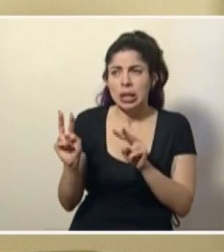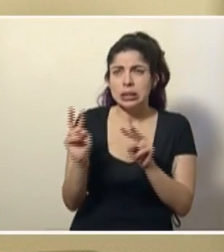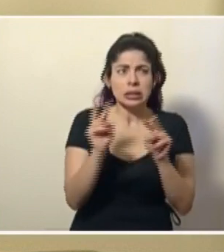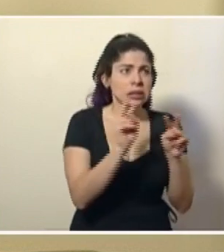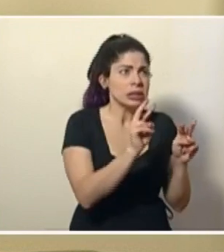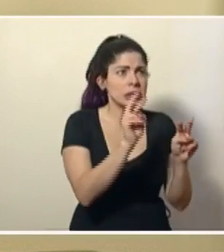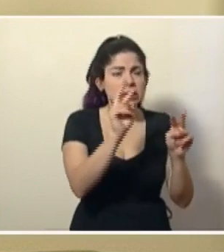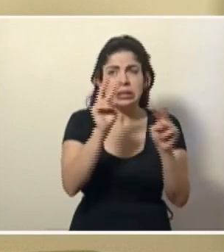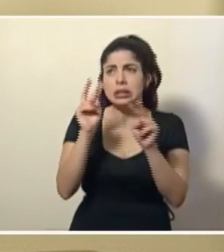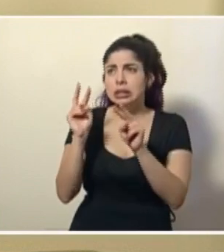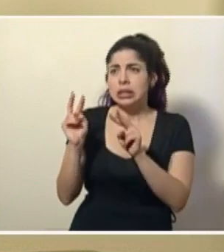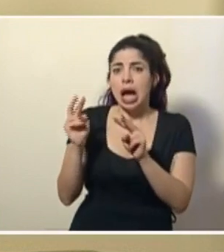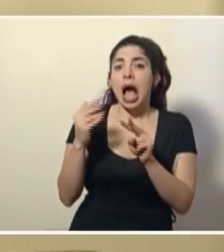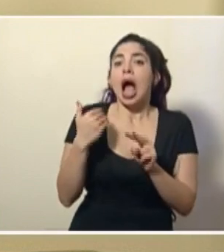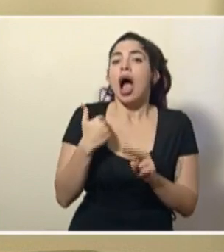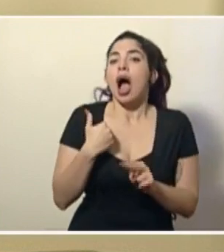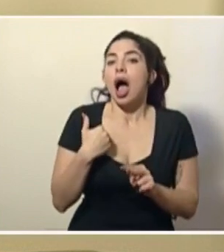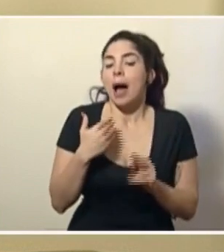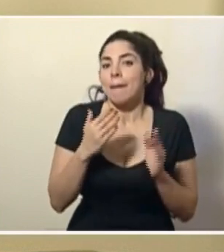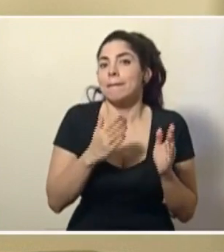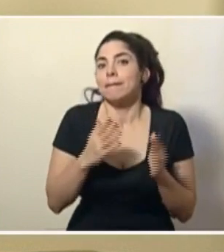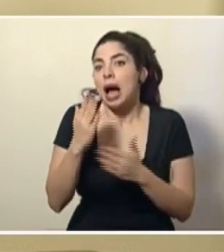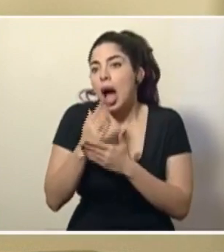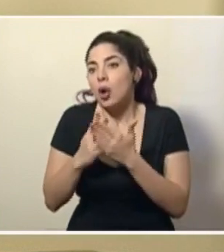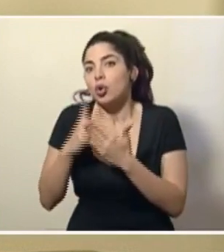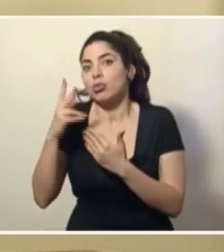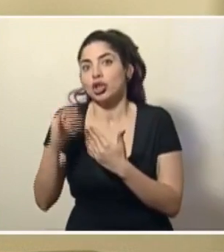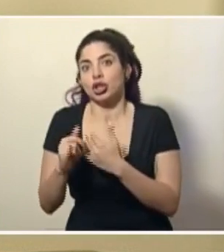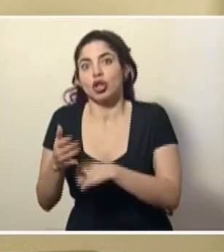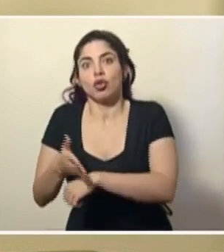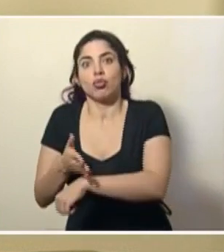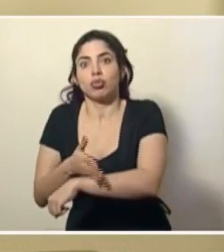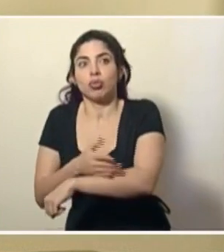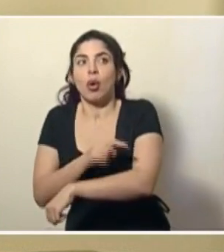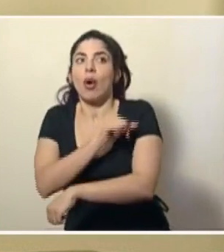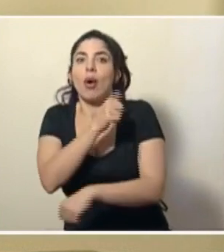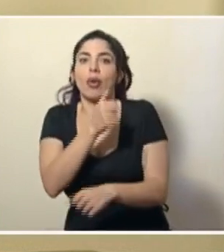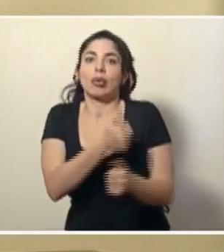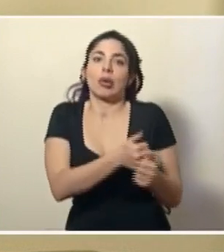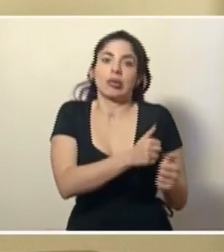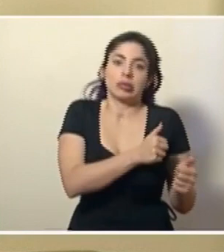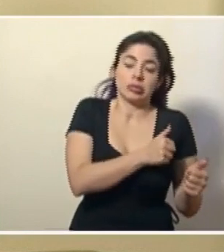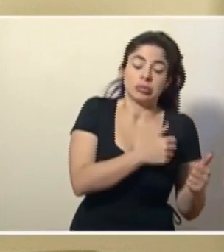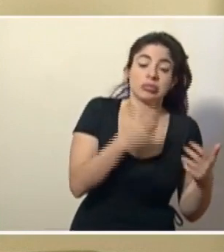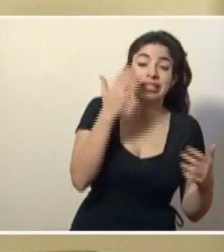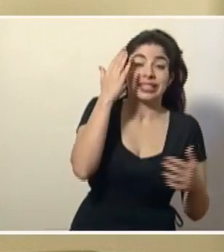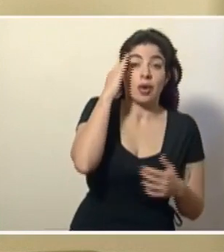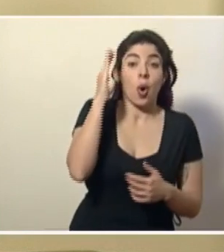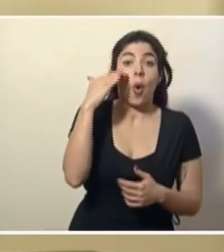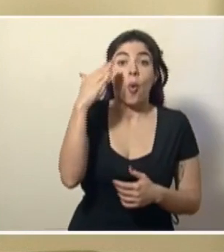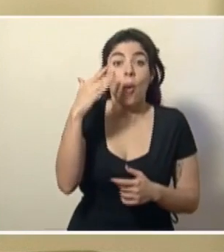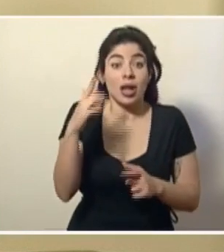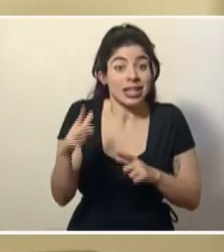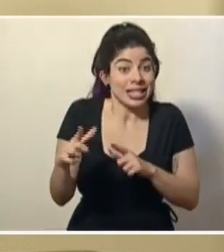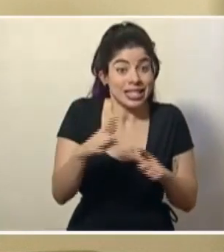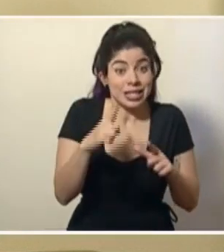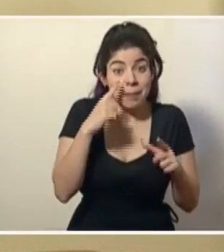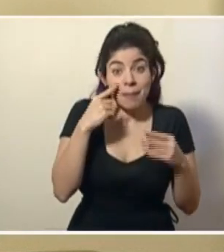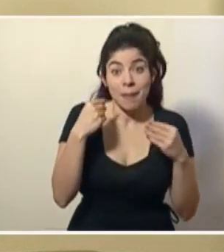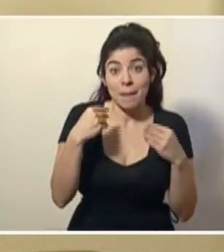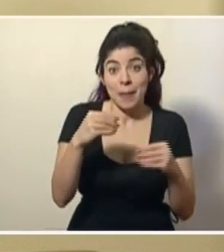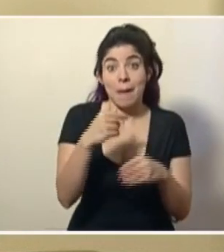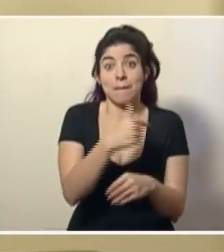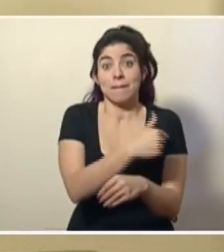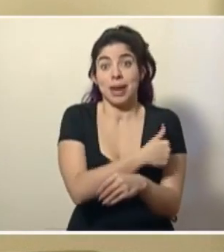Hay unos proyectos más avanzados que otros y sabemos que en el momento que hayan vacunas ya comercialmente